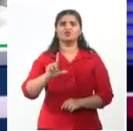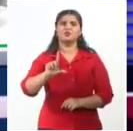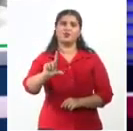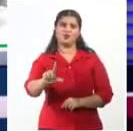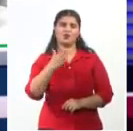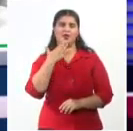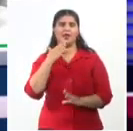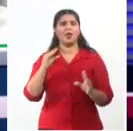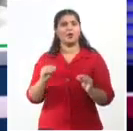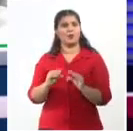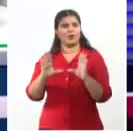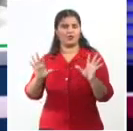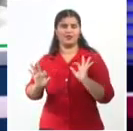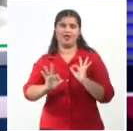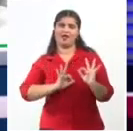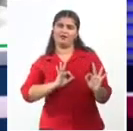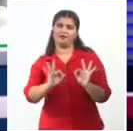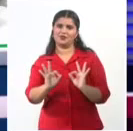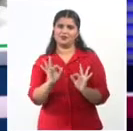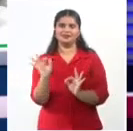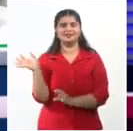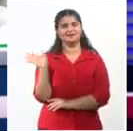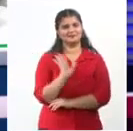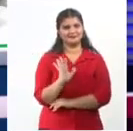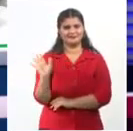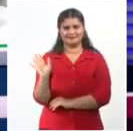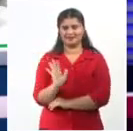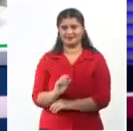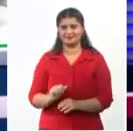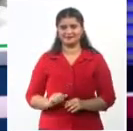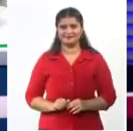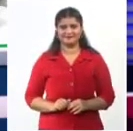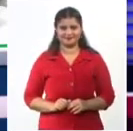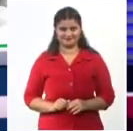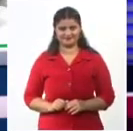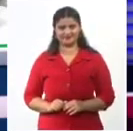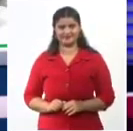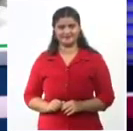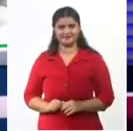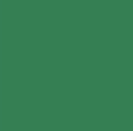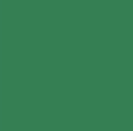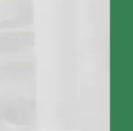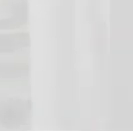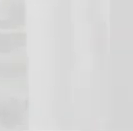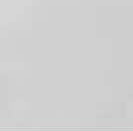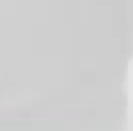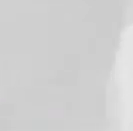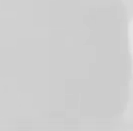próximo lunes para seguirle contando lo que hace Cuba por la salud de su población. Muy buenos días.